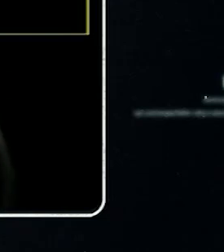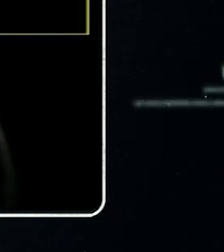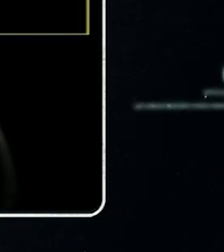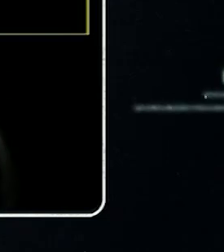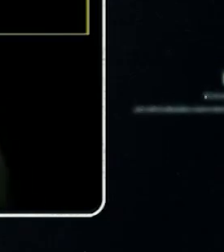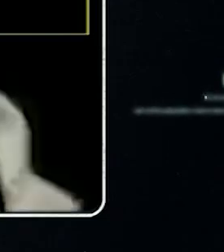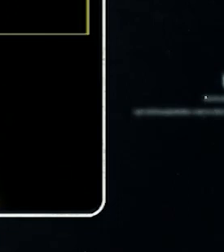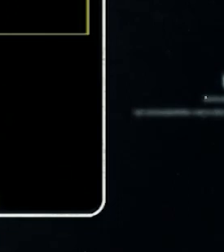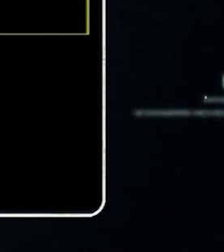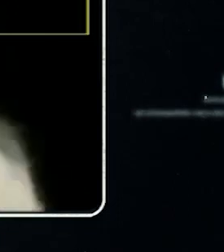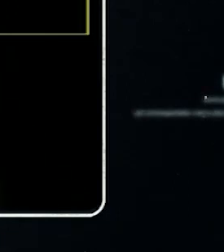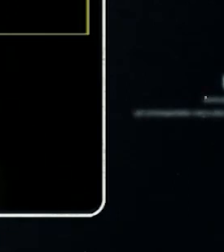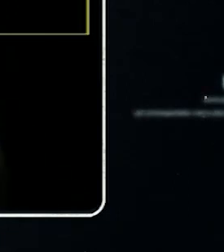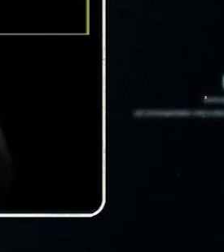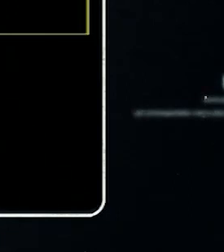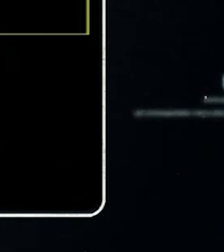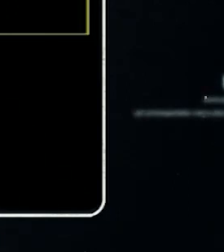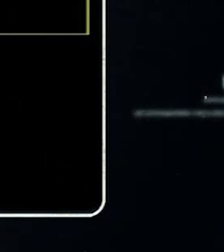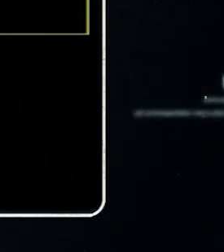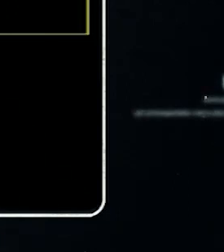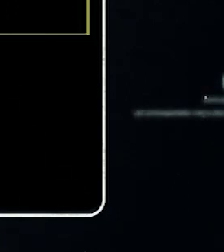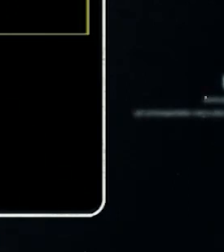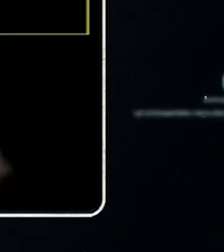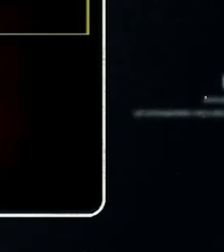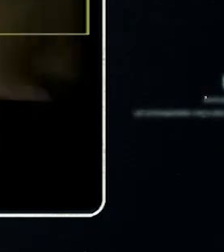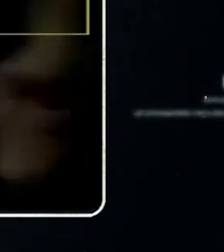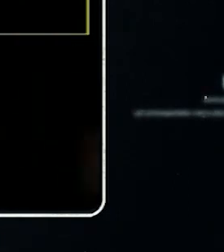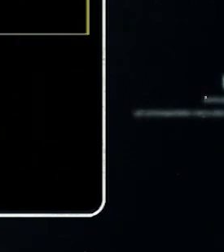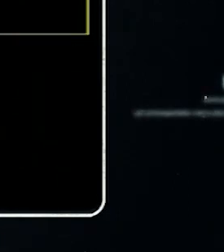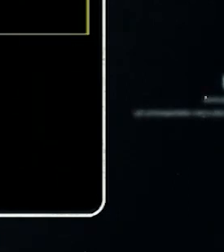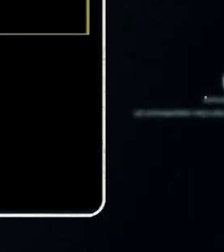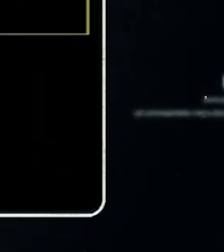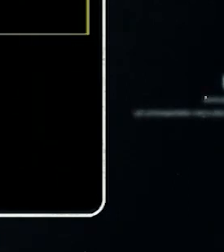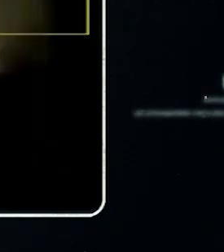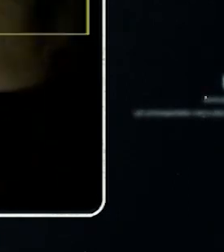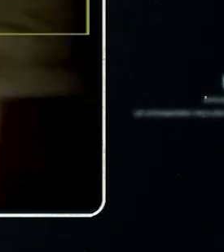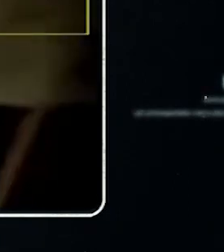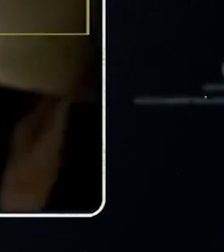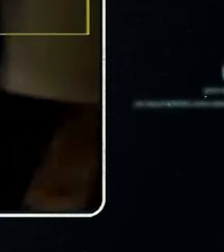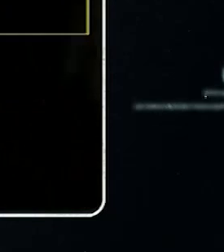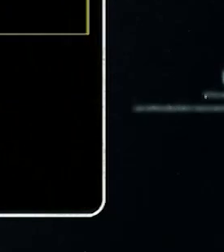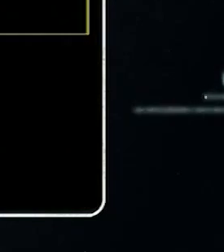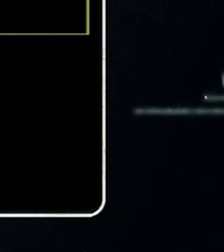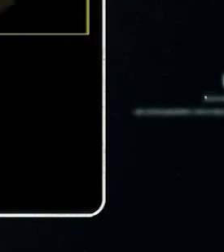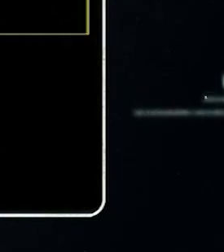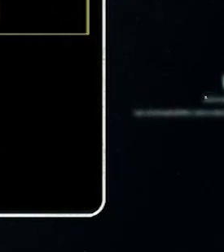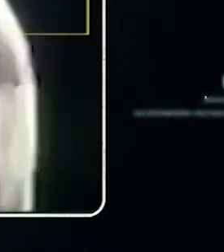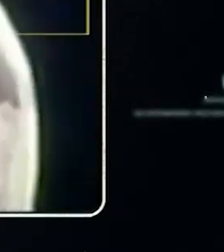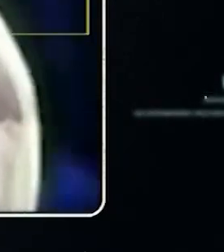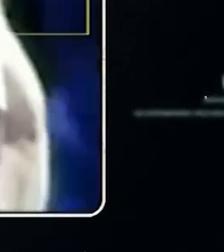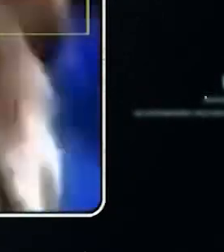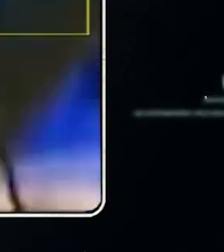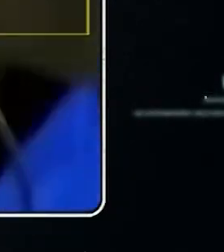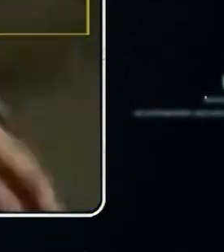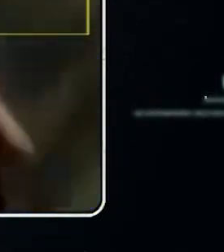no le entra una de las repita la repite y no le entra pero ojo porque la nueva educación los nuevos